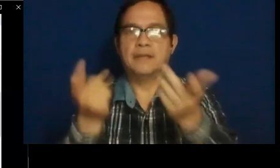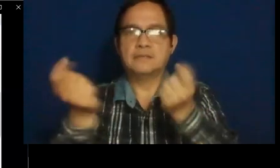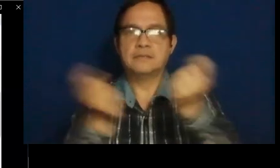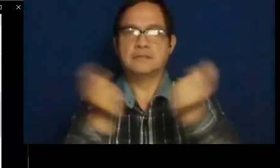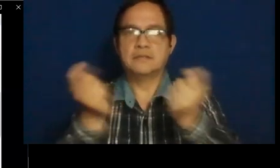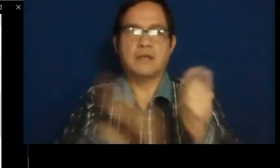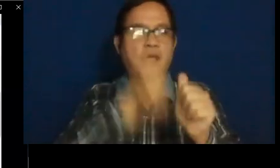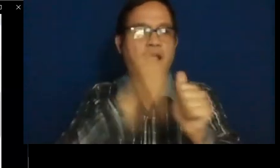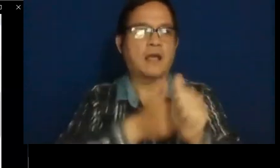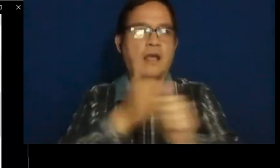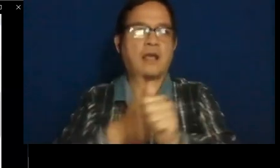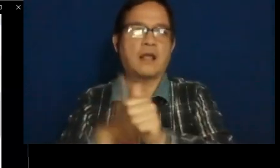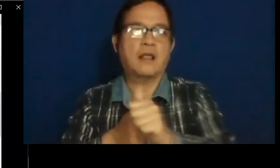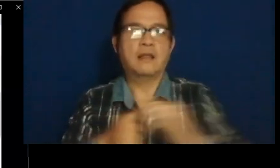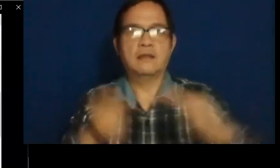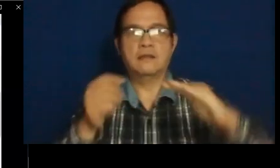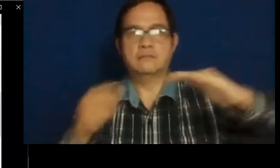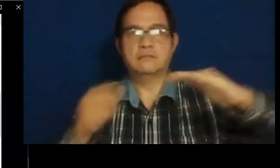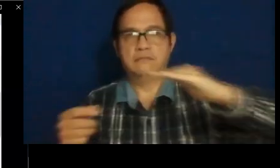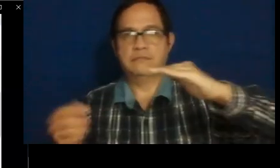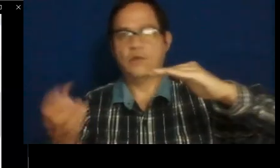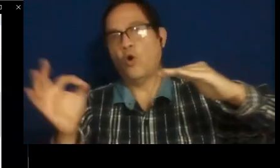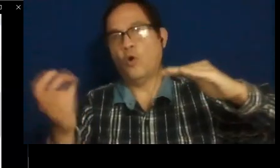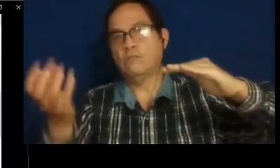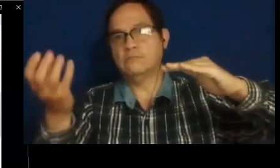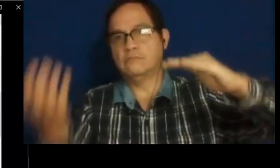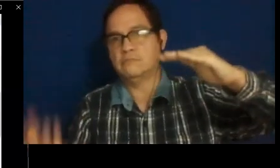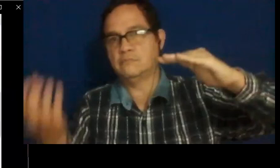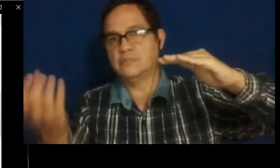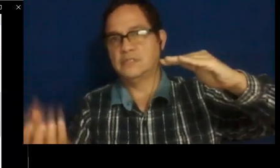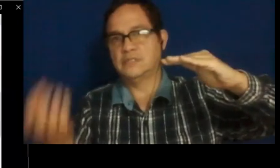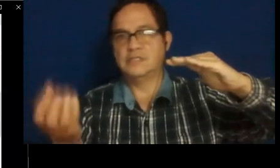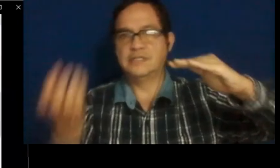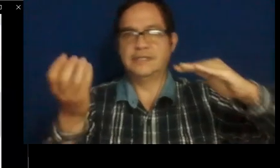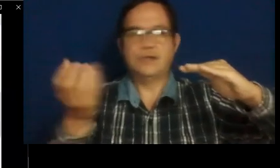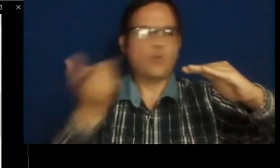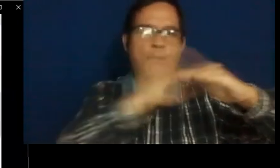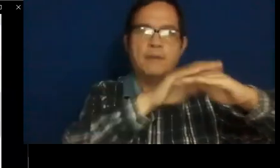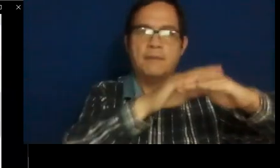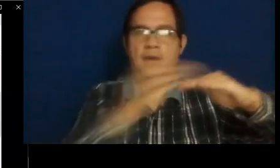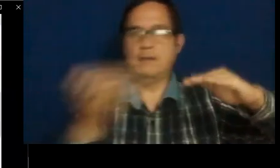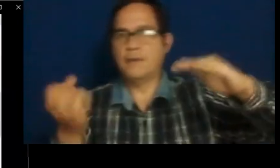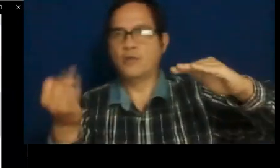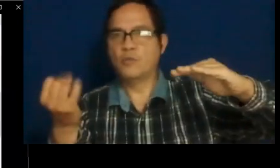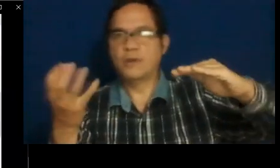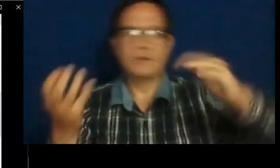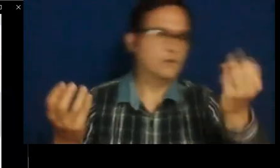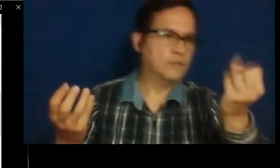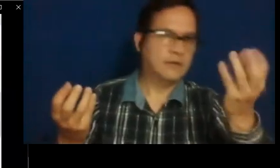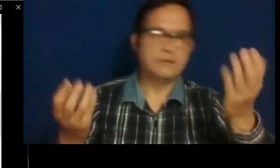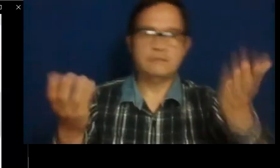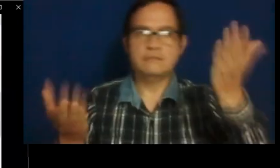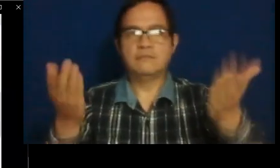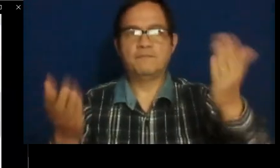uno de los en el móvil o en la masa colgante. Entonces, de esta manera, a través de este cursor que